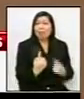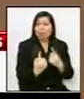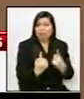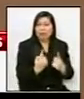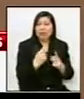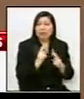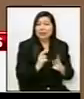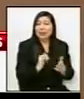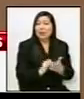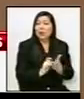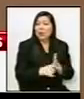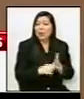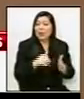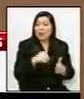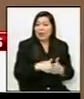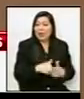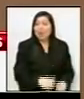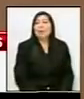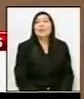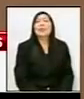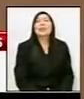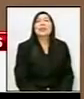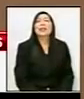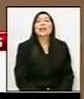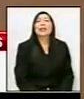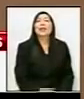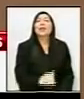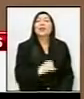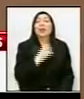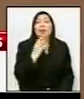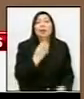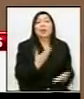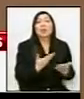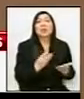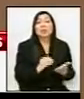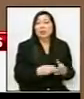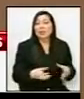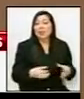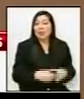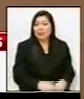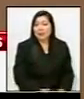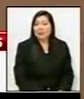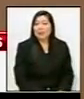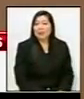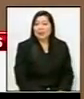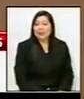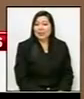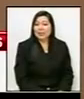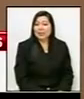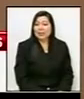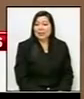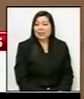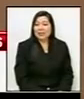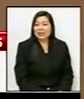mis observaciones y luego voy a votar en el sentido de lo que yo creo que es un elemento de convicción.